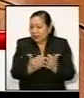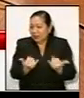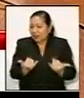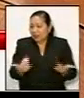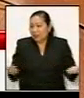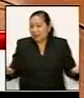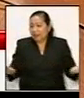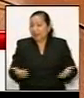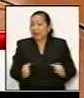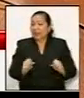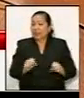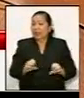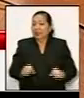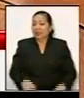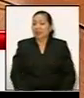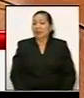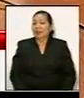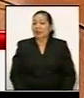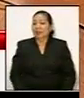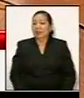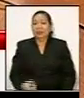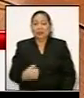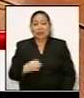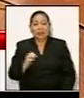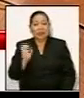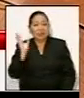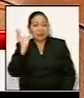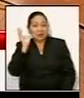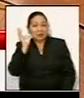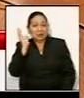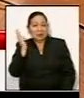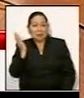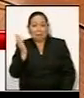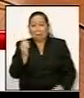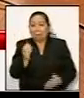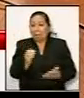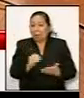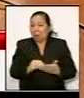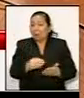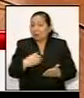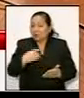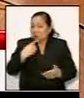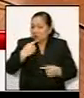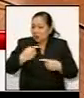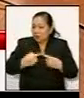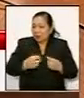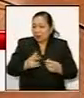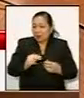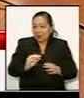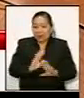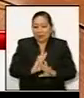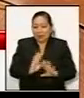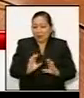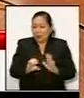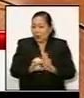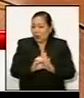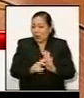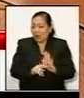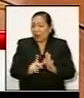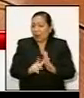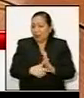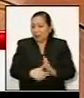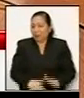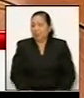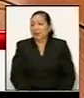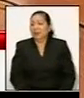si lo hubieran hecho seguramente lo hubiéramos escuchado no más te puedo contar bien no ya ya no ya en el currículo pero después del